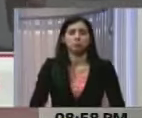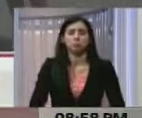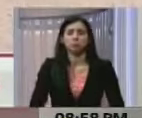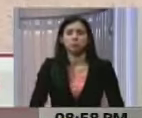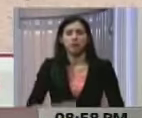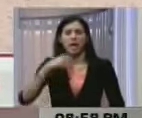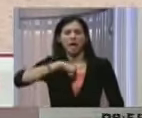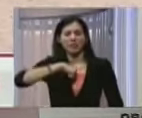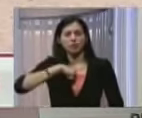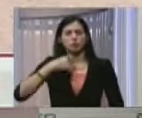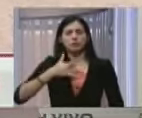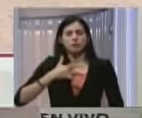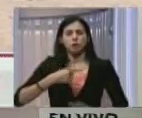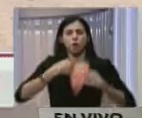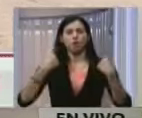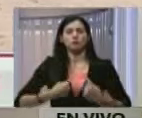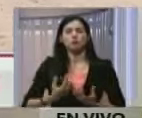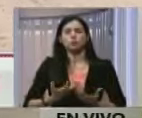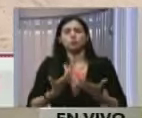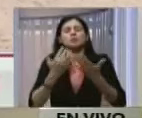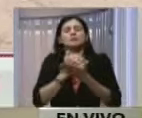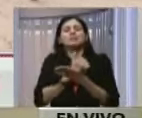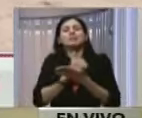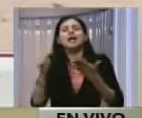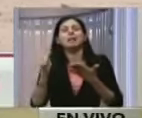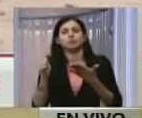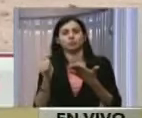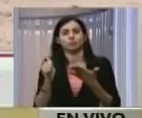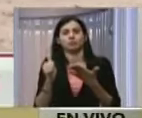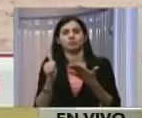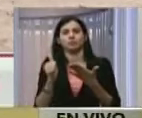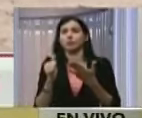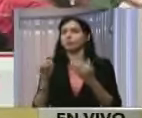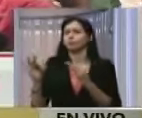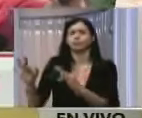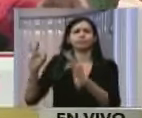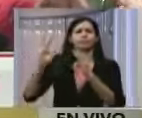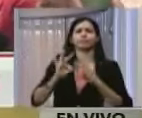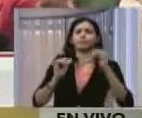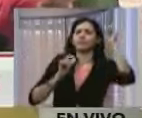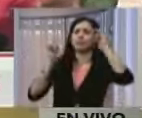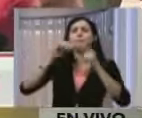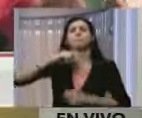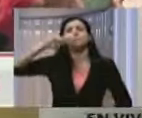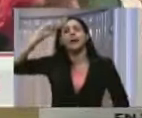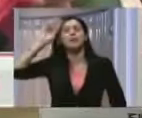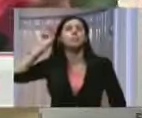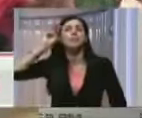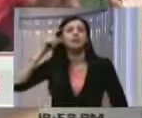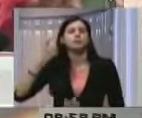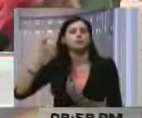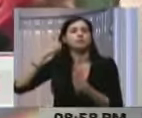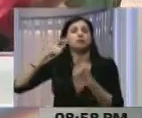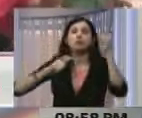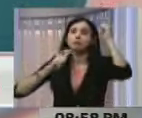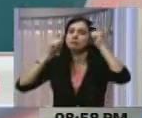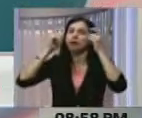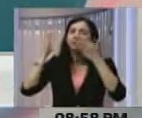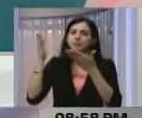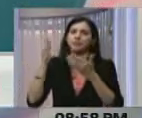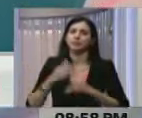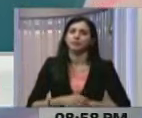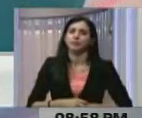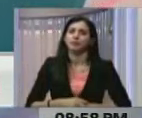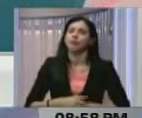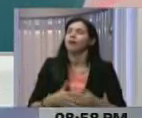llevamos adentro de nuestro corazón la llama sagrada del gigante, nuestro padre y nuestro maestro, Hugo Chávez Frías. Cómo